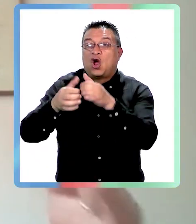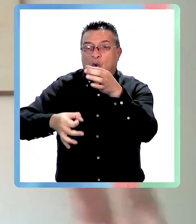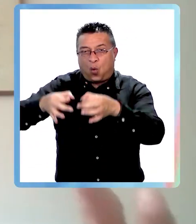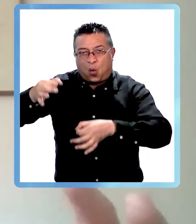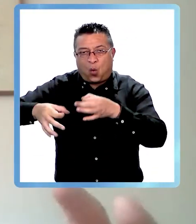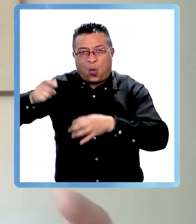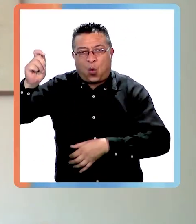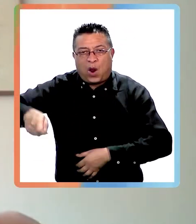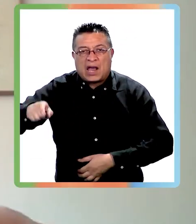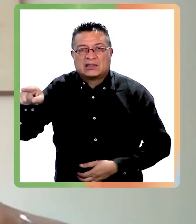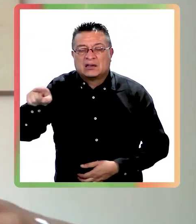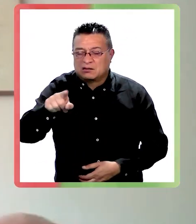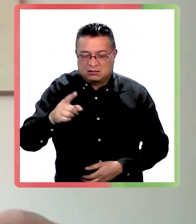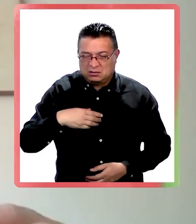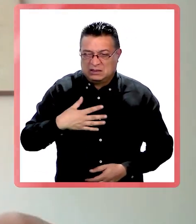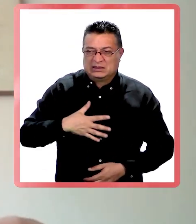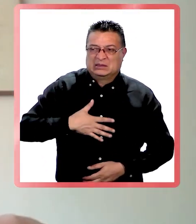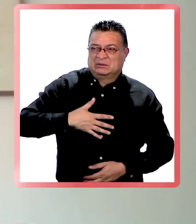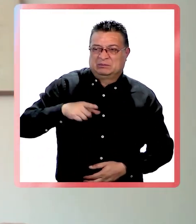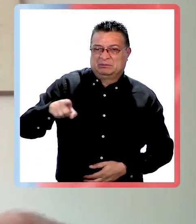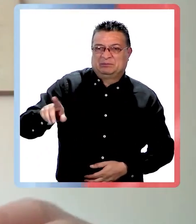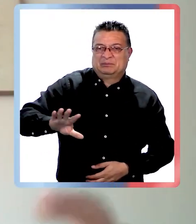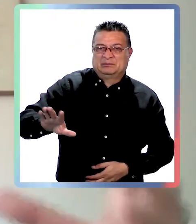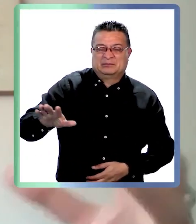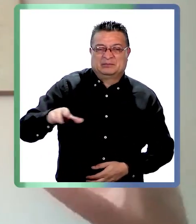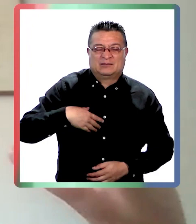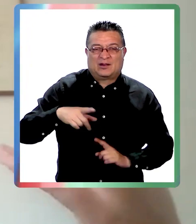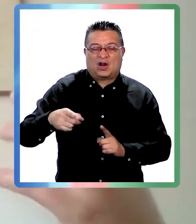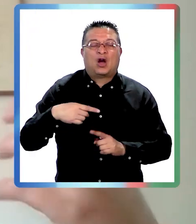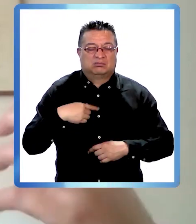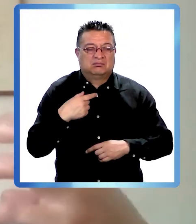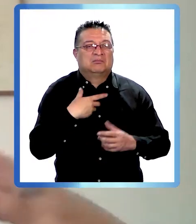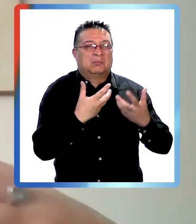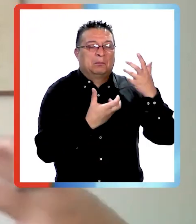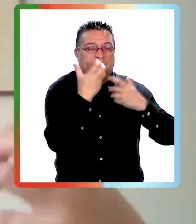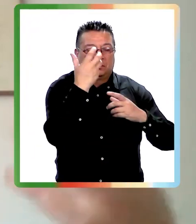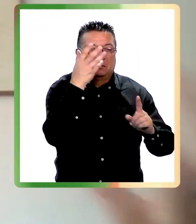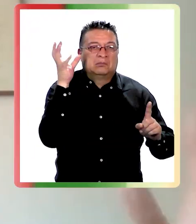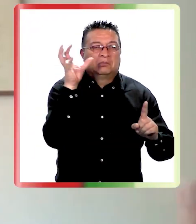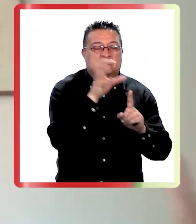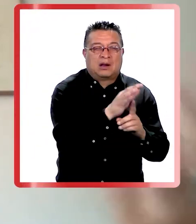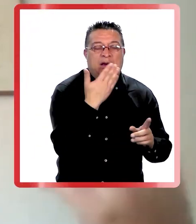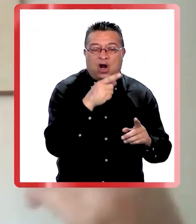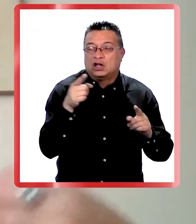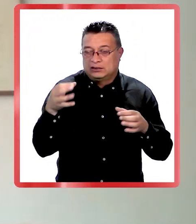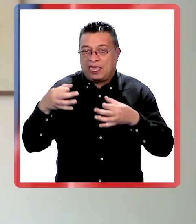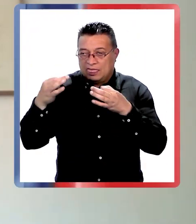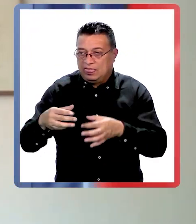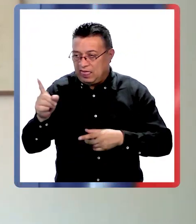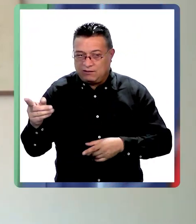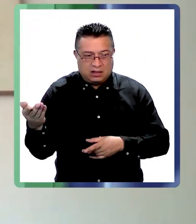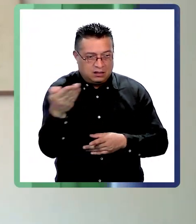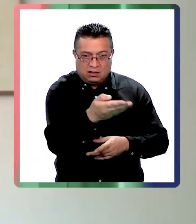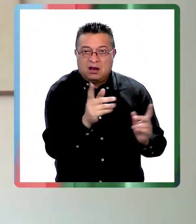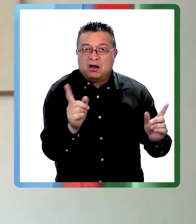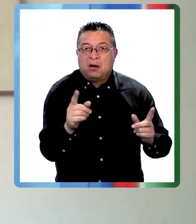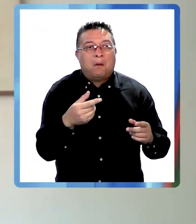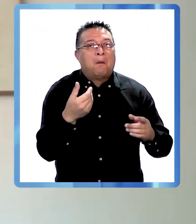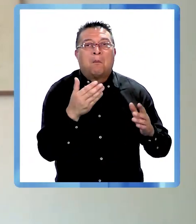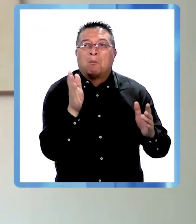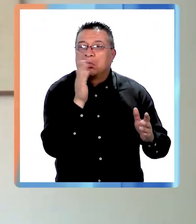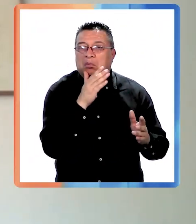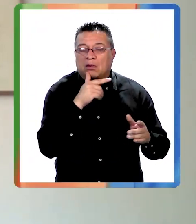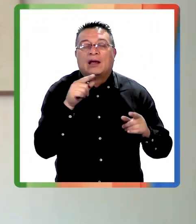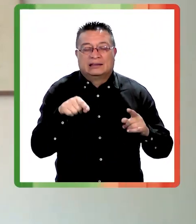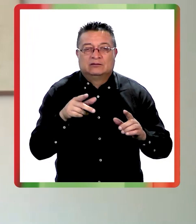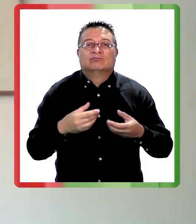la gestión de jueces, aumenta esta sensación de que esta seguridad tiene que ser proveída por la ciudadanía y se